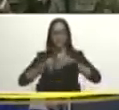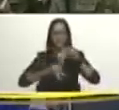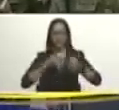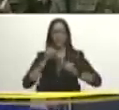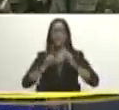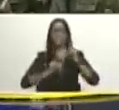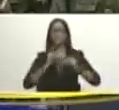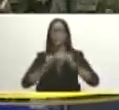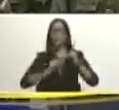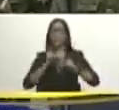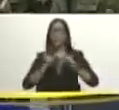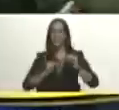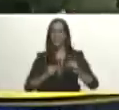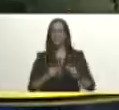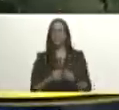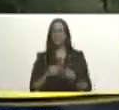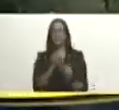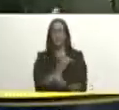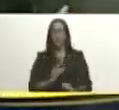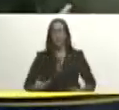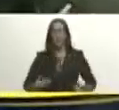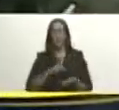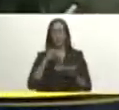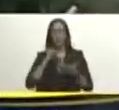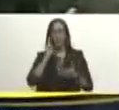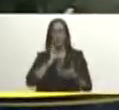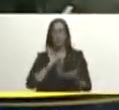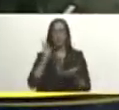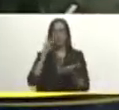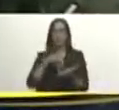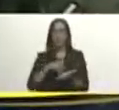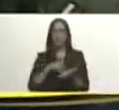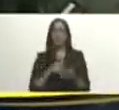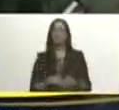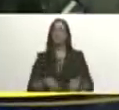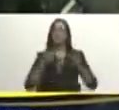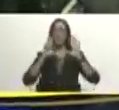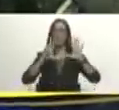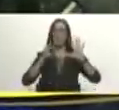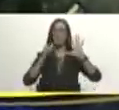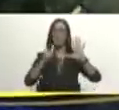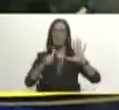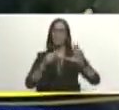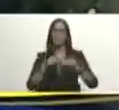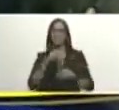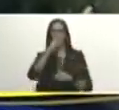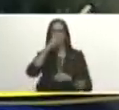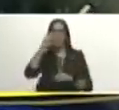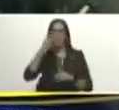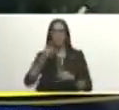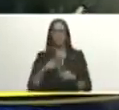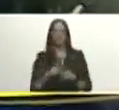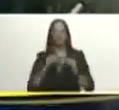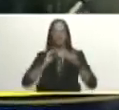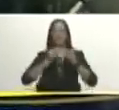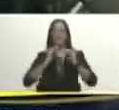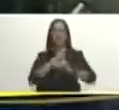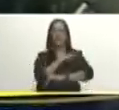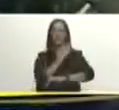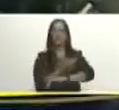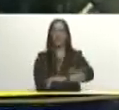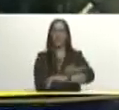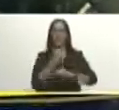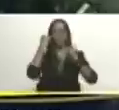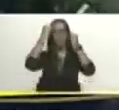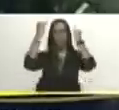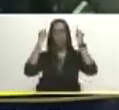en Twitter: la Guardia Nacional Bolivariana llega a su 86 aniversario con la moral fortalecida en los ideales